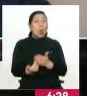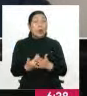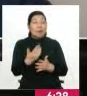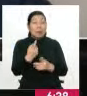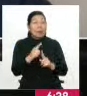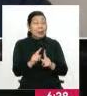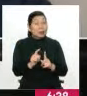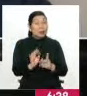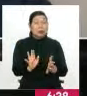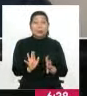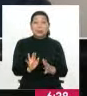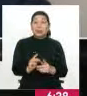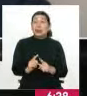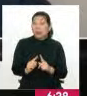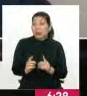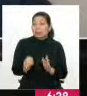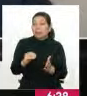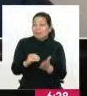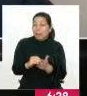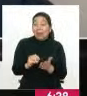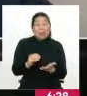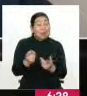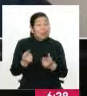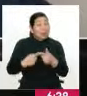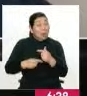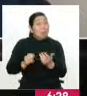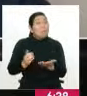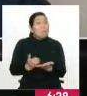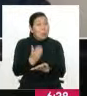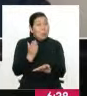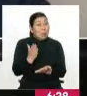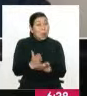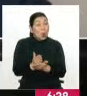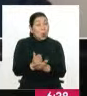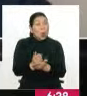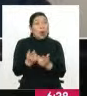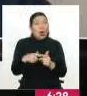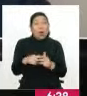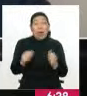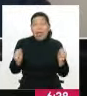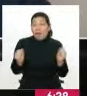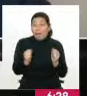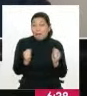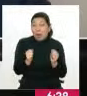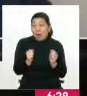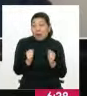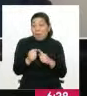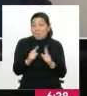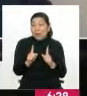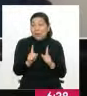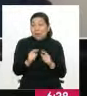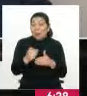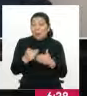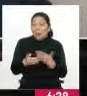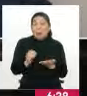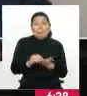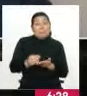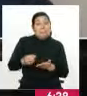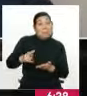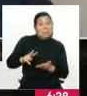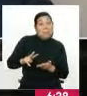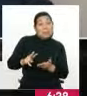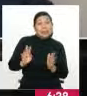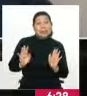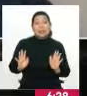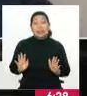Así que yo creo que es una variante que pudiera traernos problemas, sobre todo a la entrada del invierno, y esperamos que se produzca un incremento de los